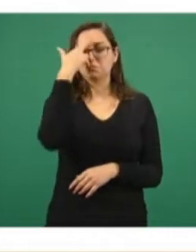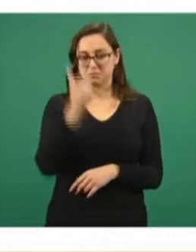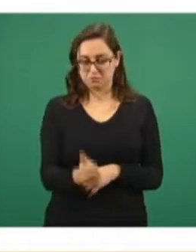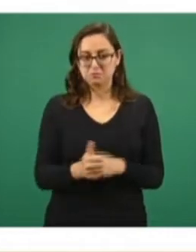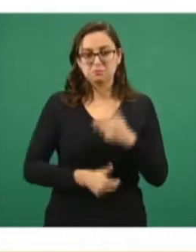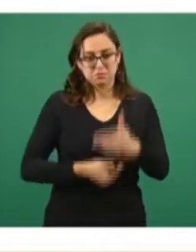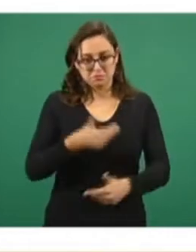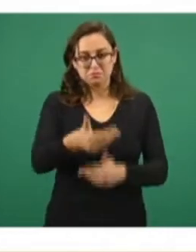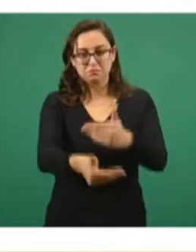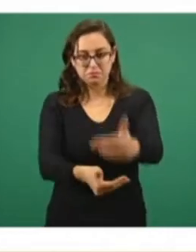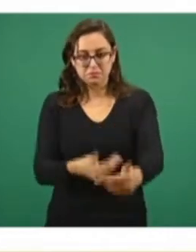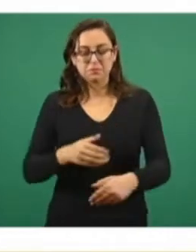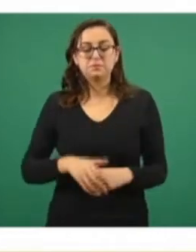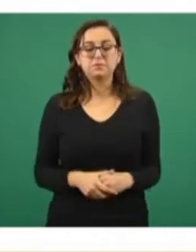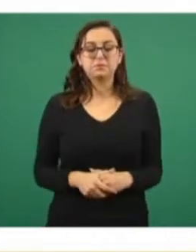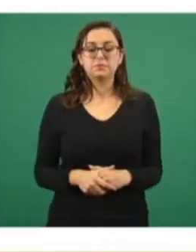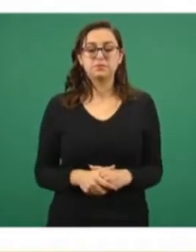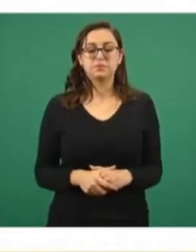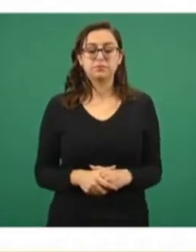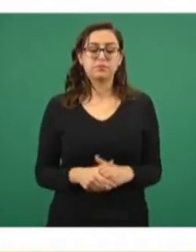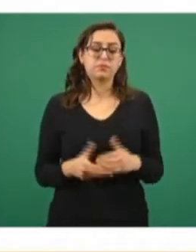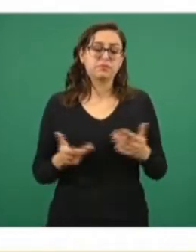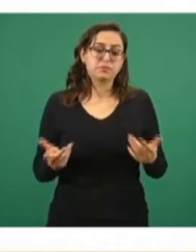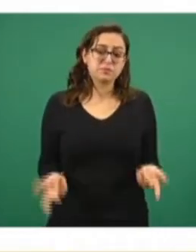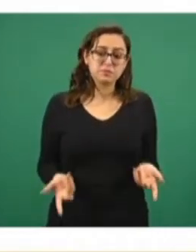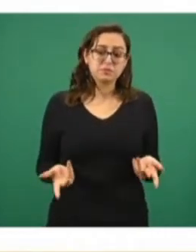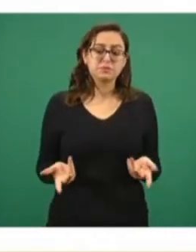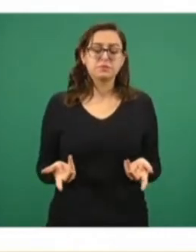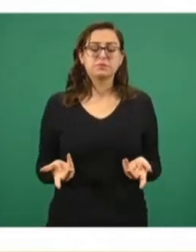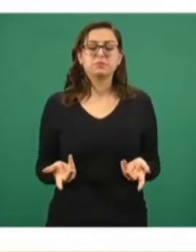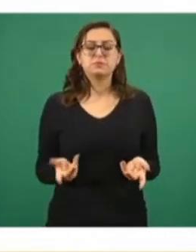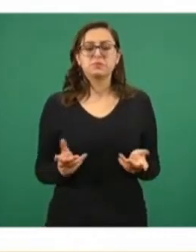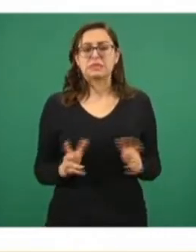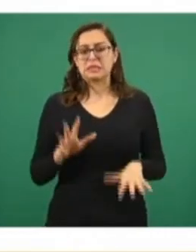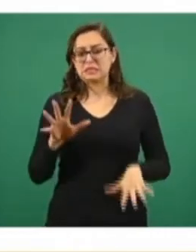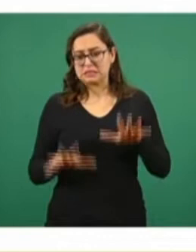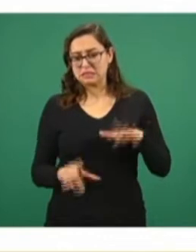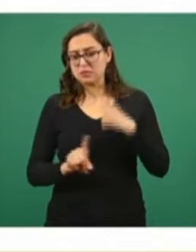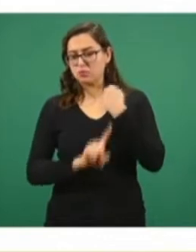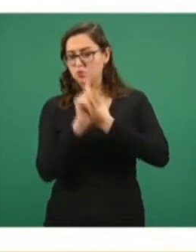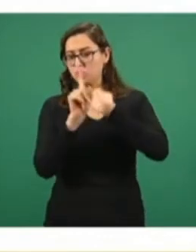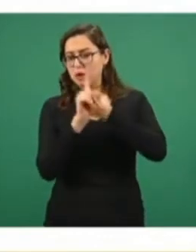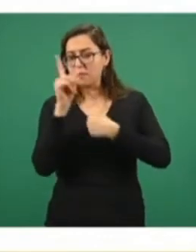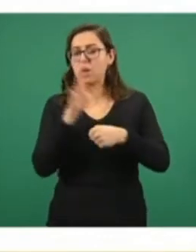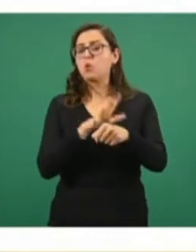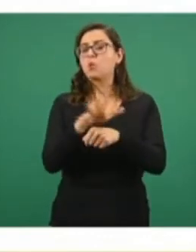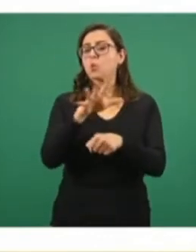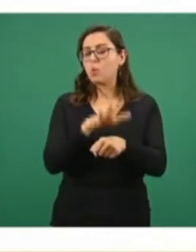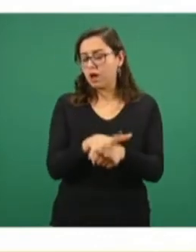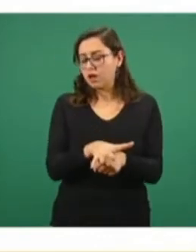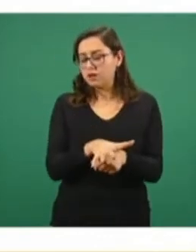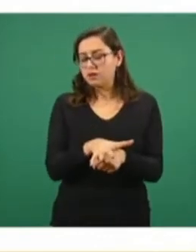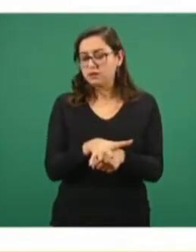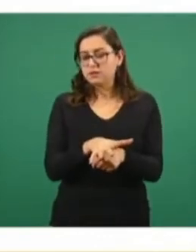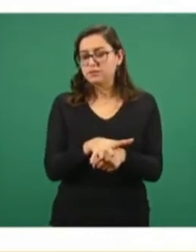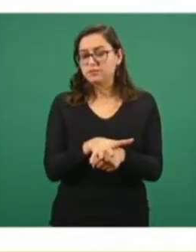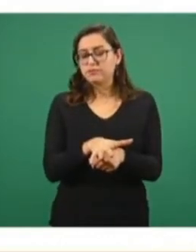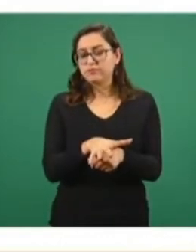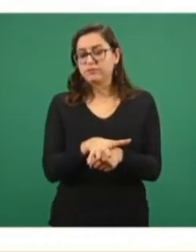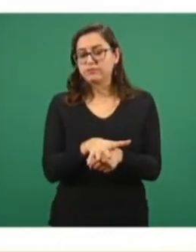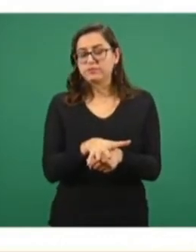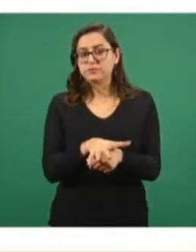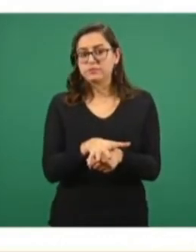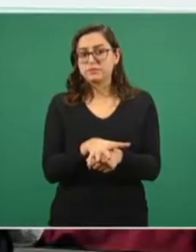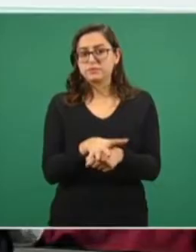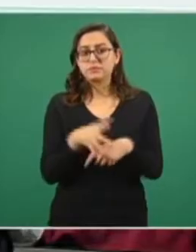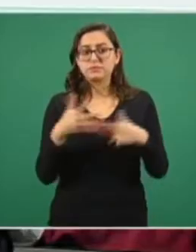continúa en lo que hemos tenido algún problema es en la autorización de las personas que